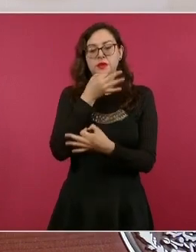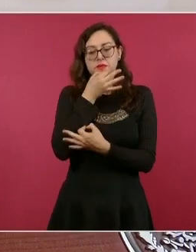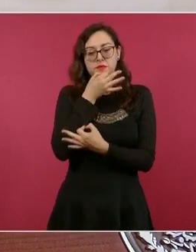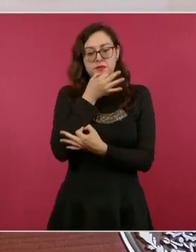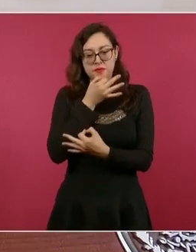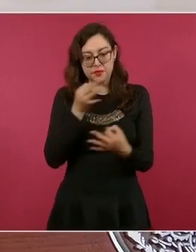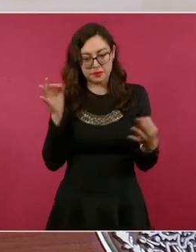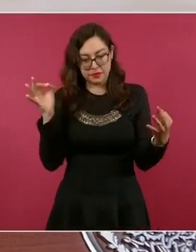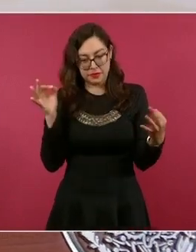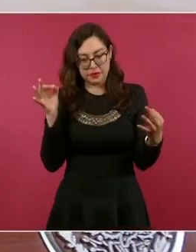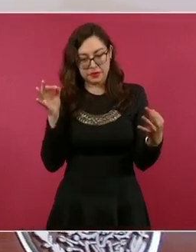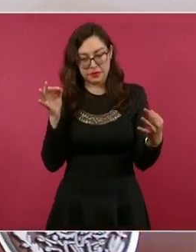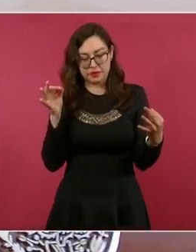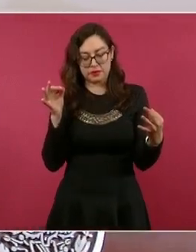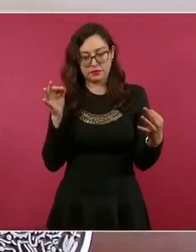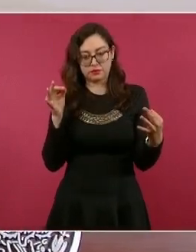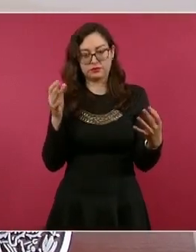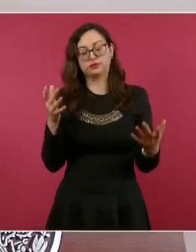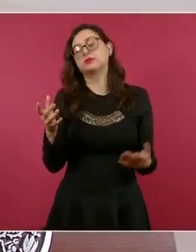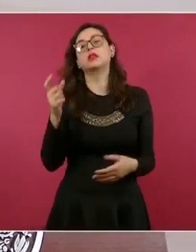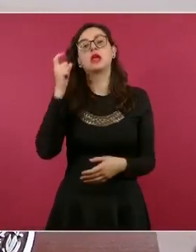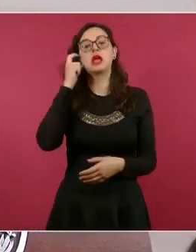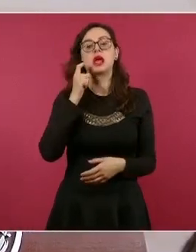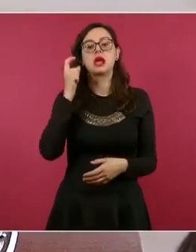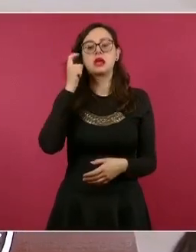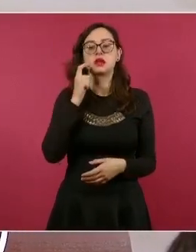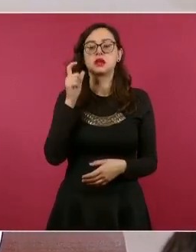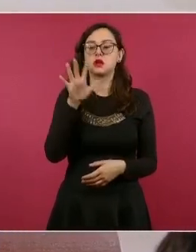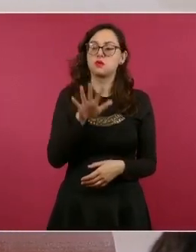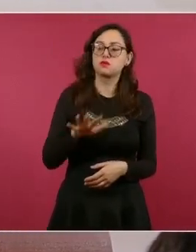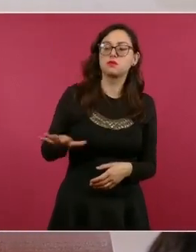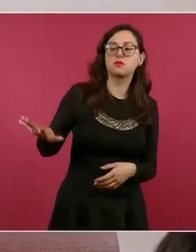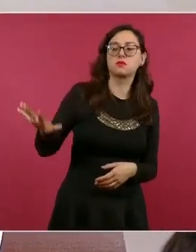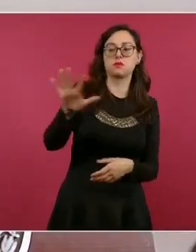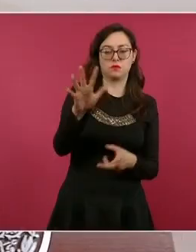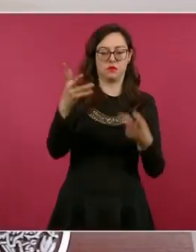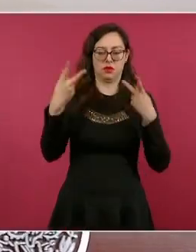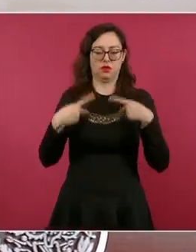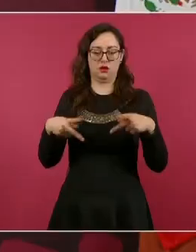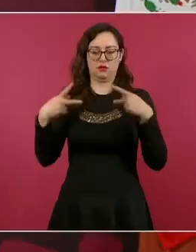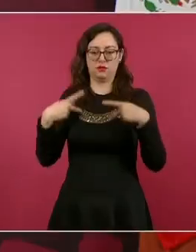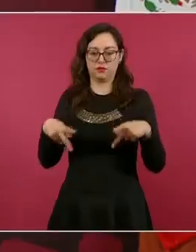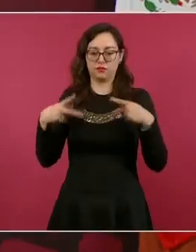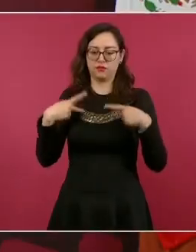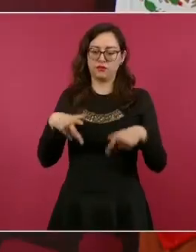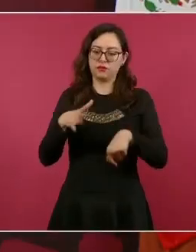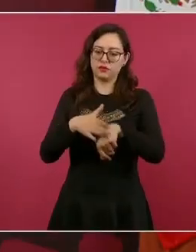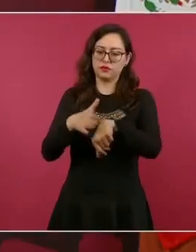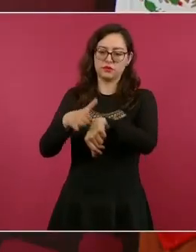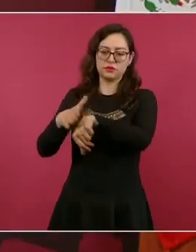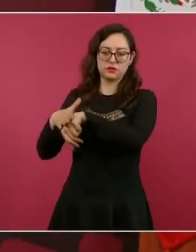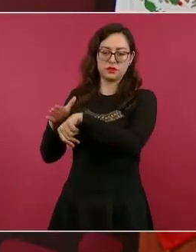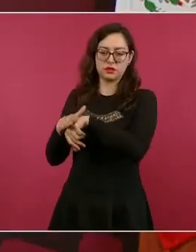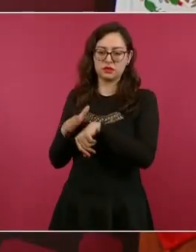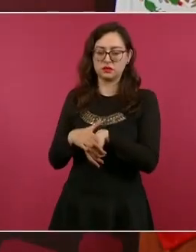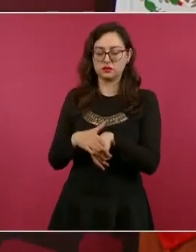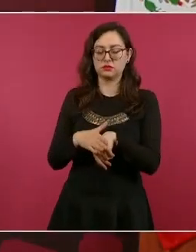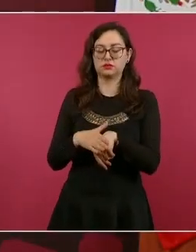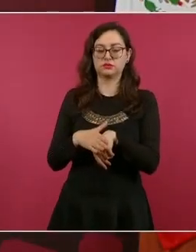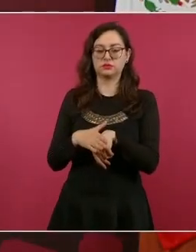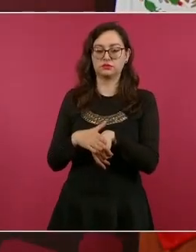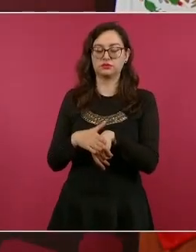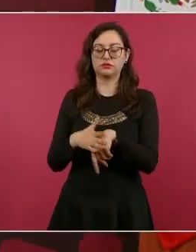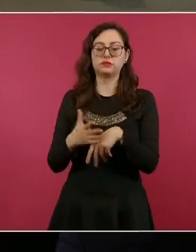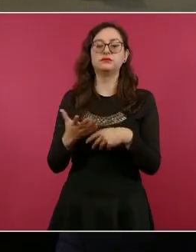la gente de Guerrero, en especial a los